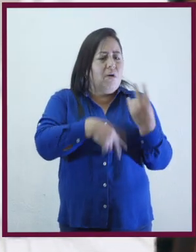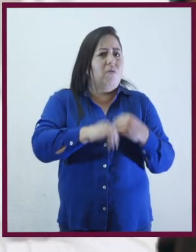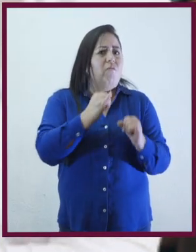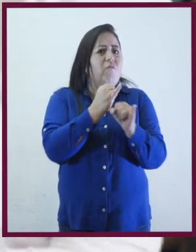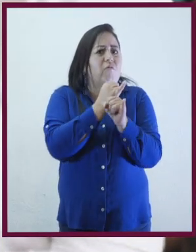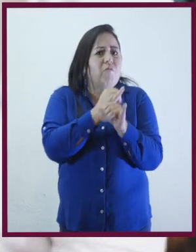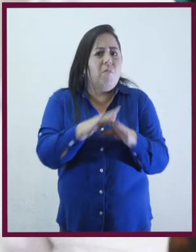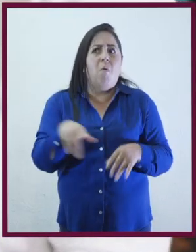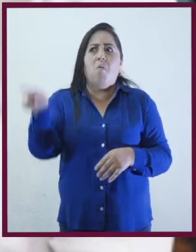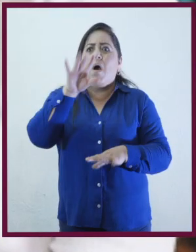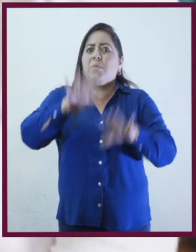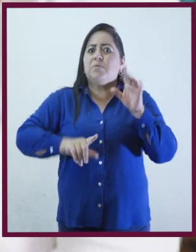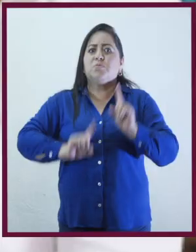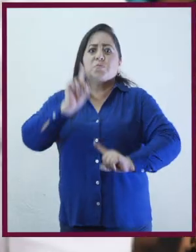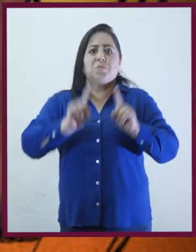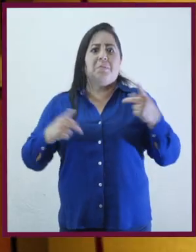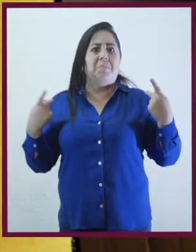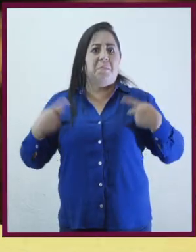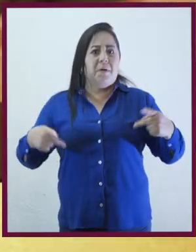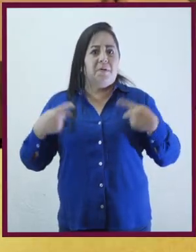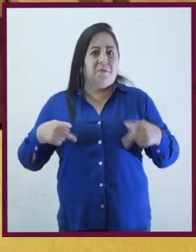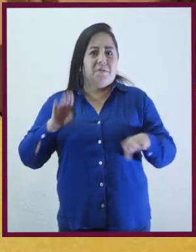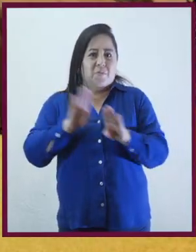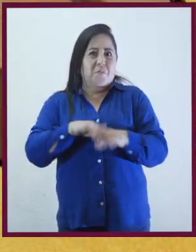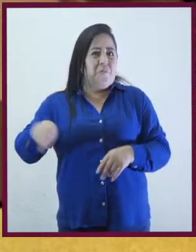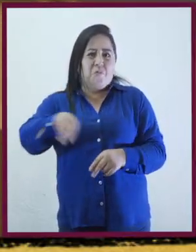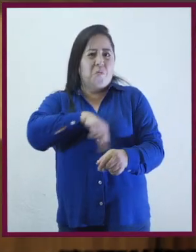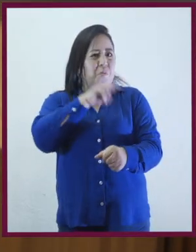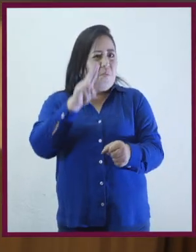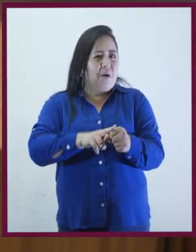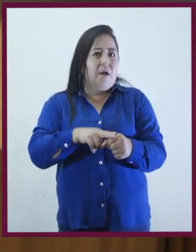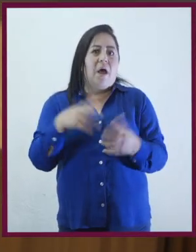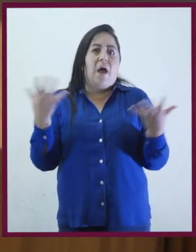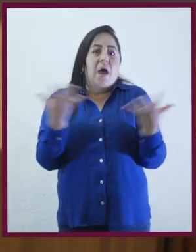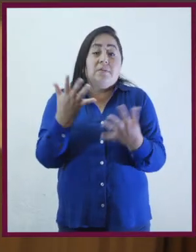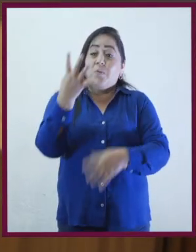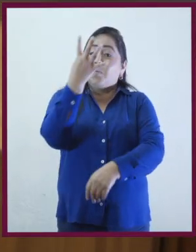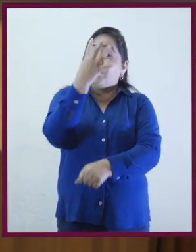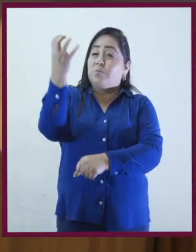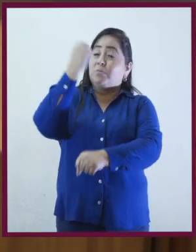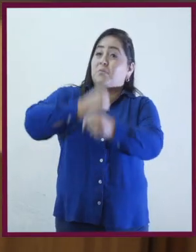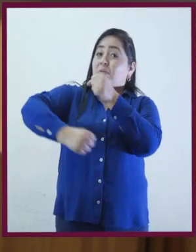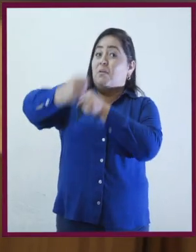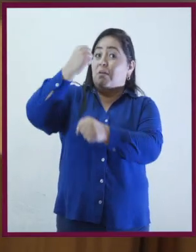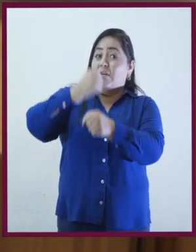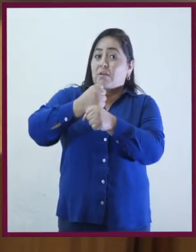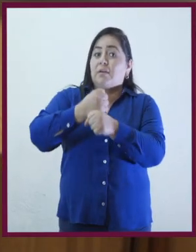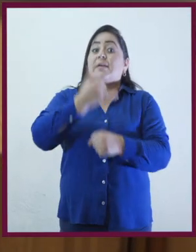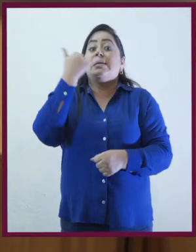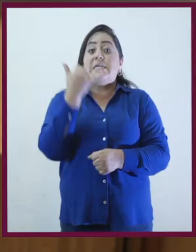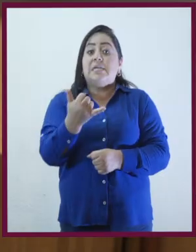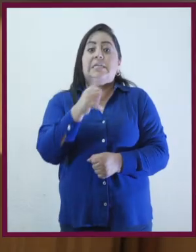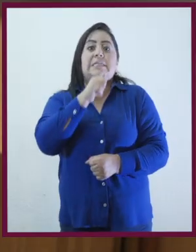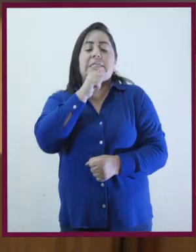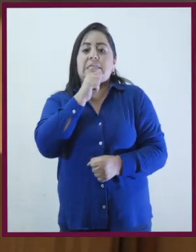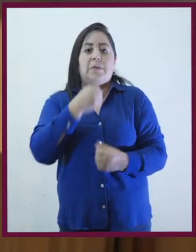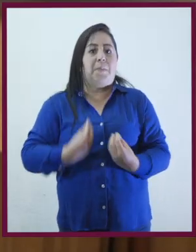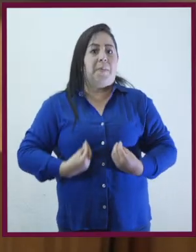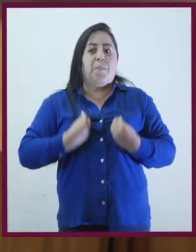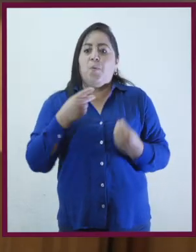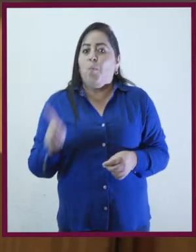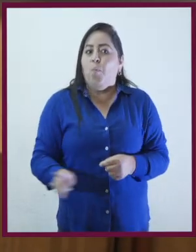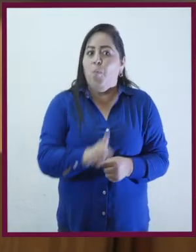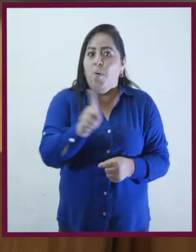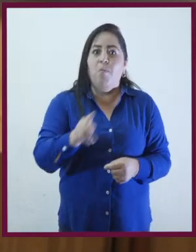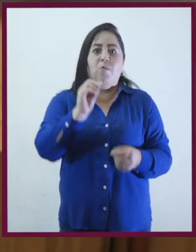o resolvían sus dudas las personas comunes y corrientes hace 400 años? ¿Y las que no vivían en pueblos